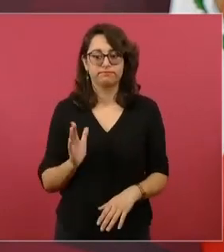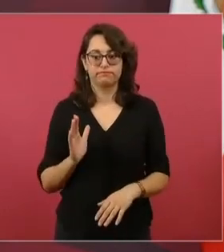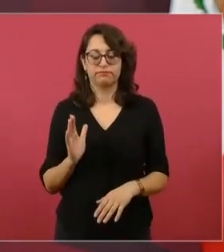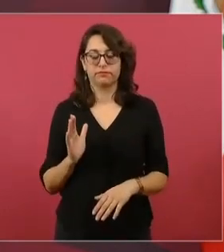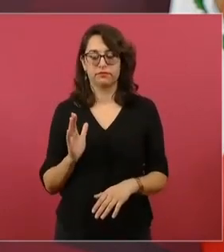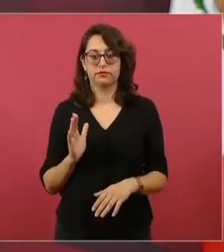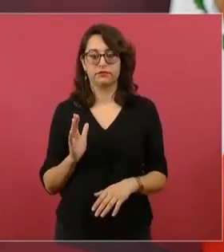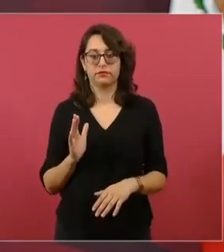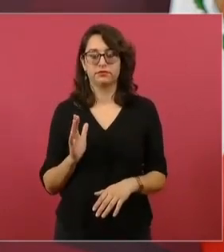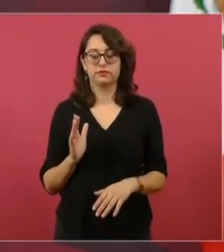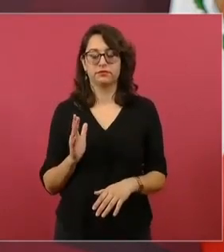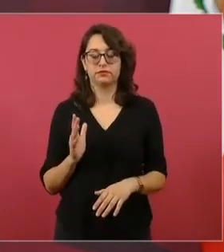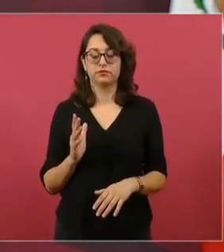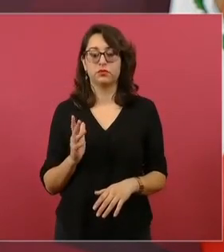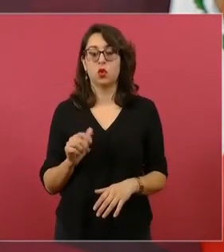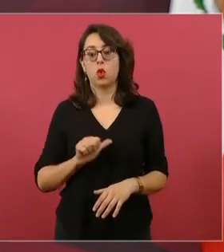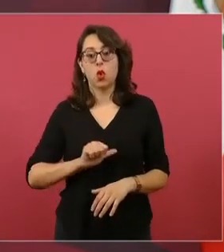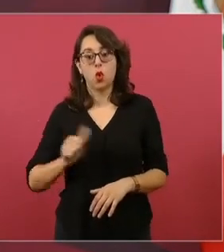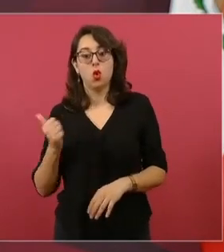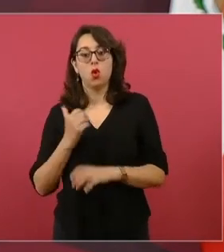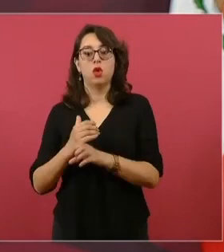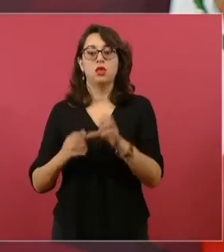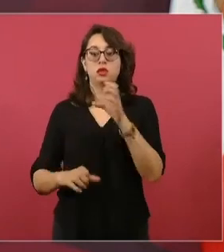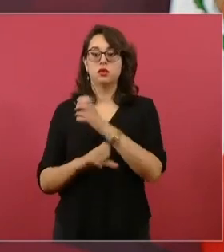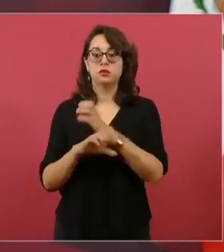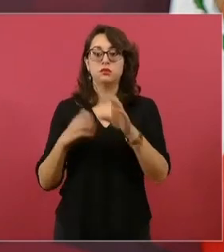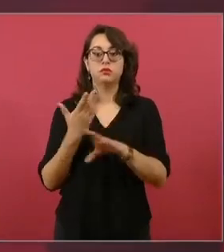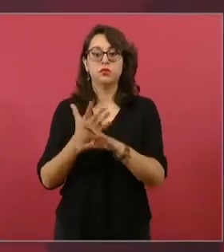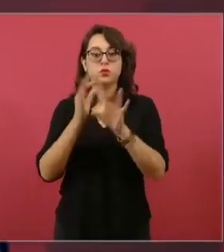el que se fortalezca